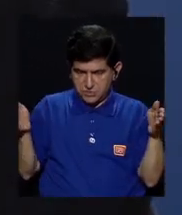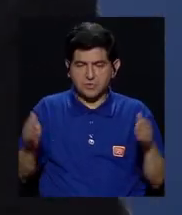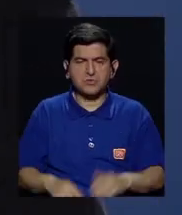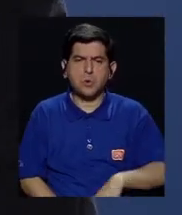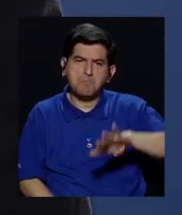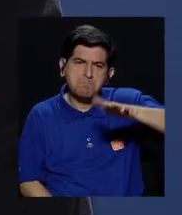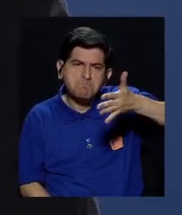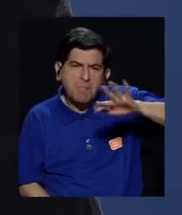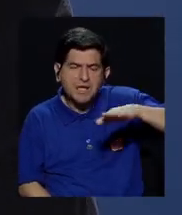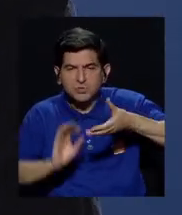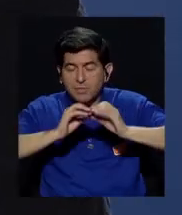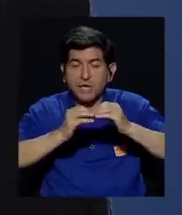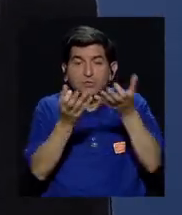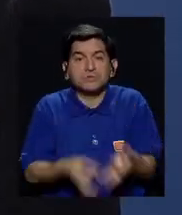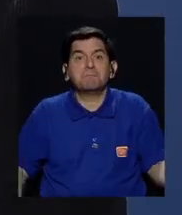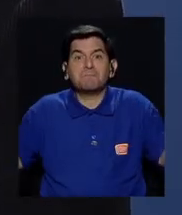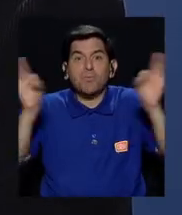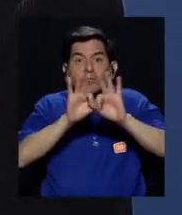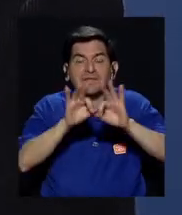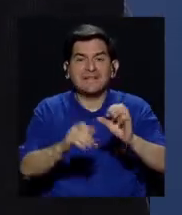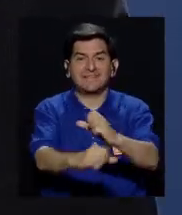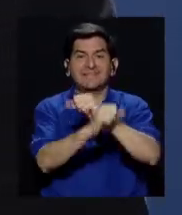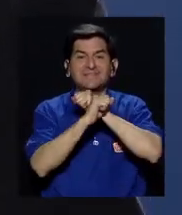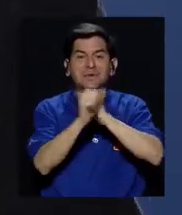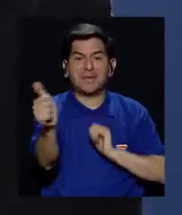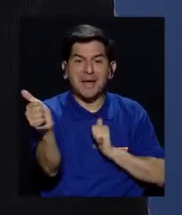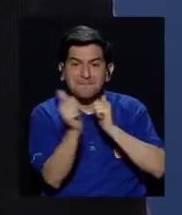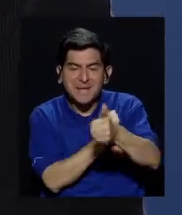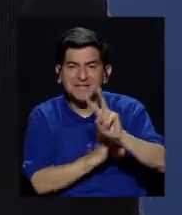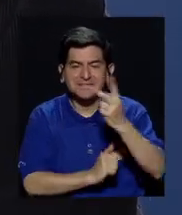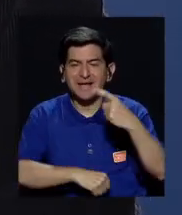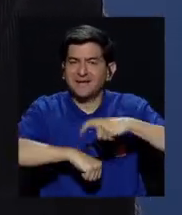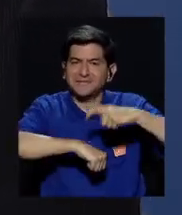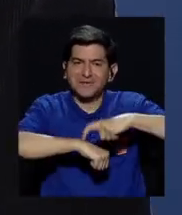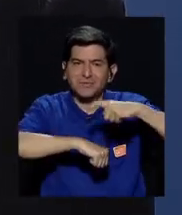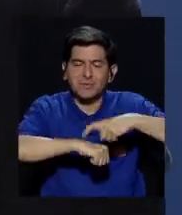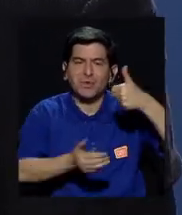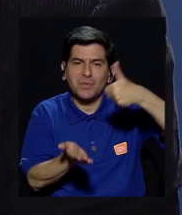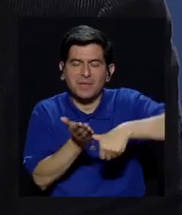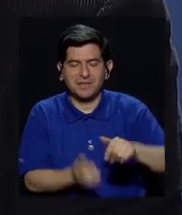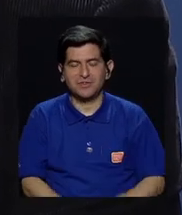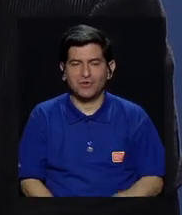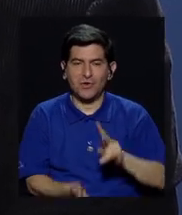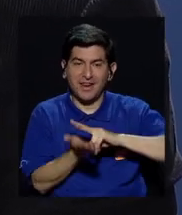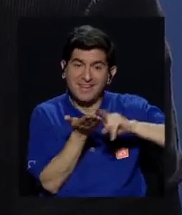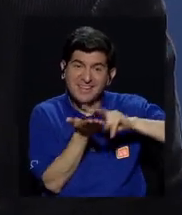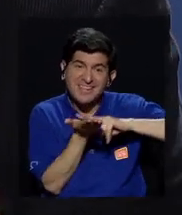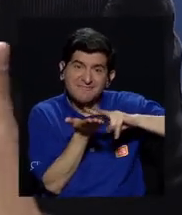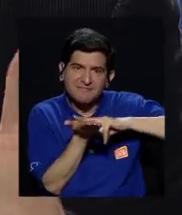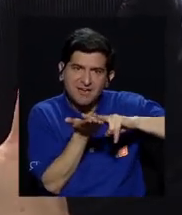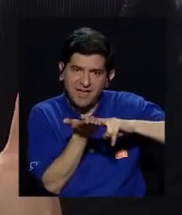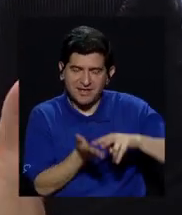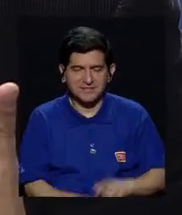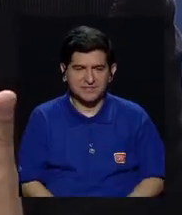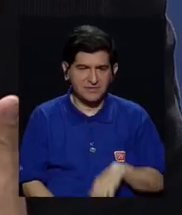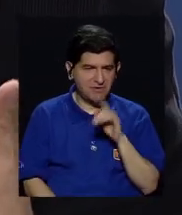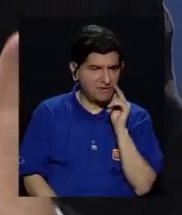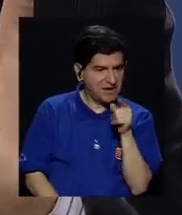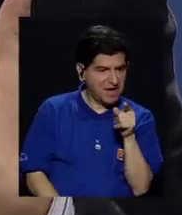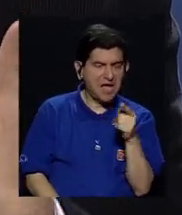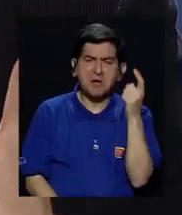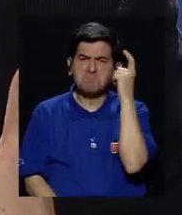decía que eso es más o menos la cifra clave para asegurarse el paso a la segunda ronda entonces liberación en ese incremento